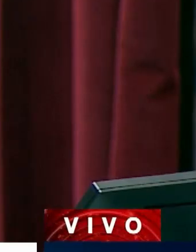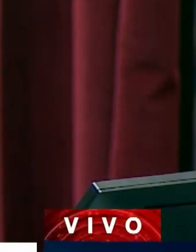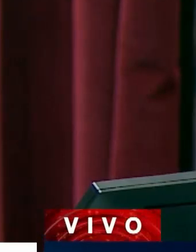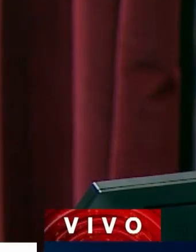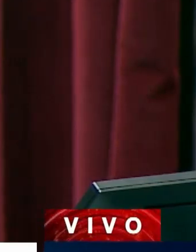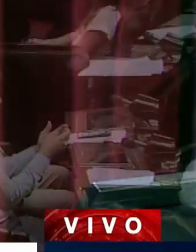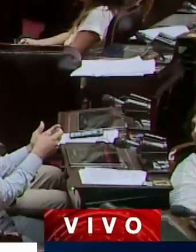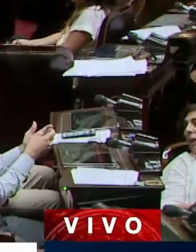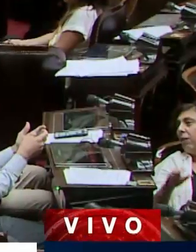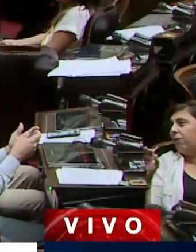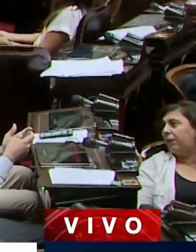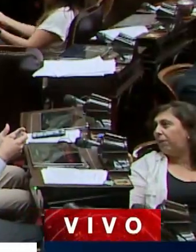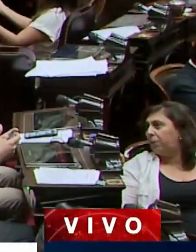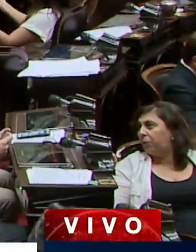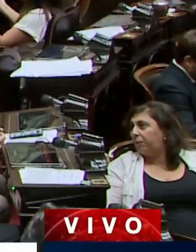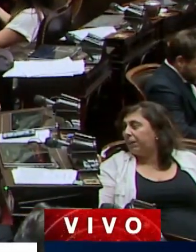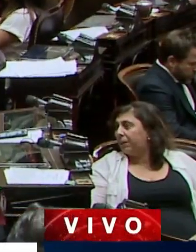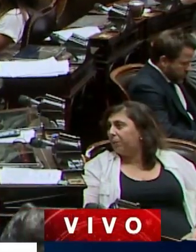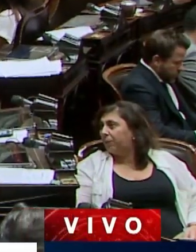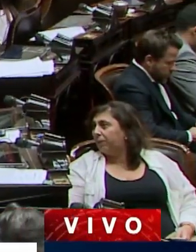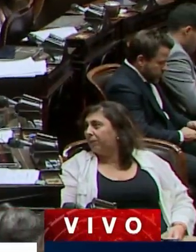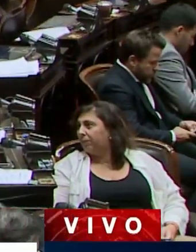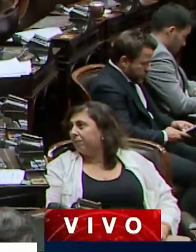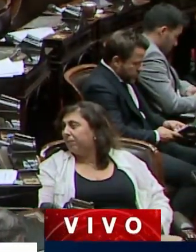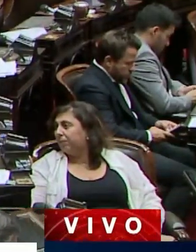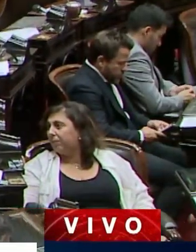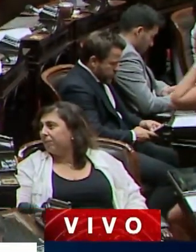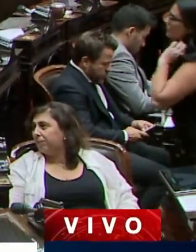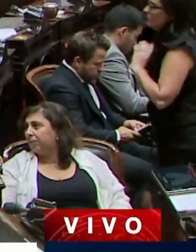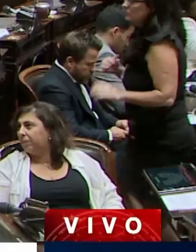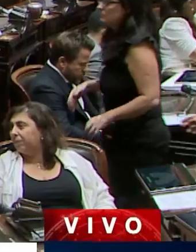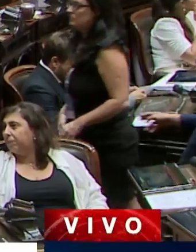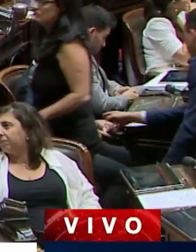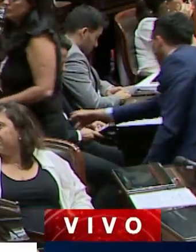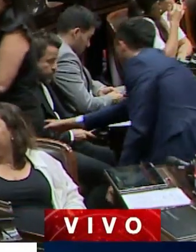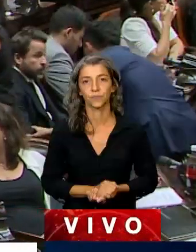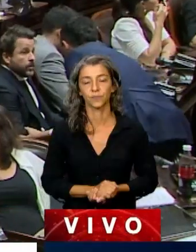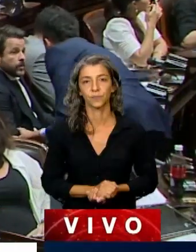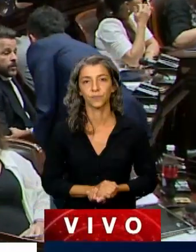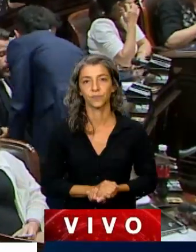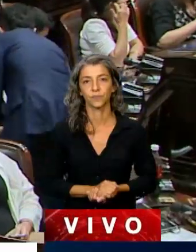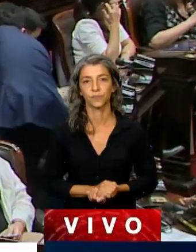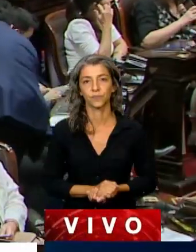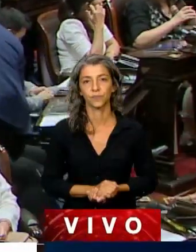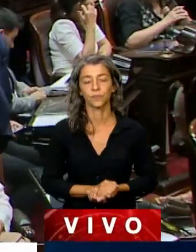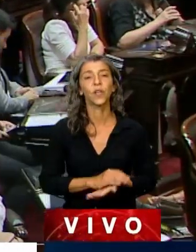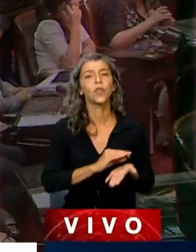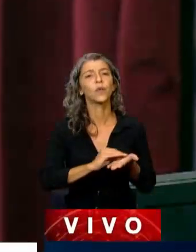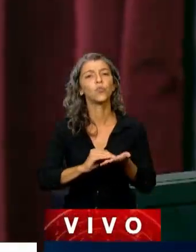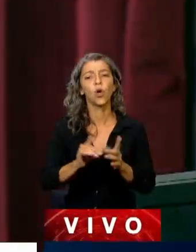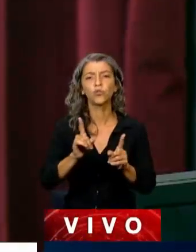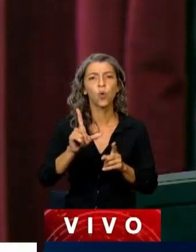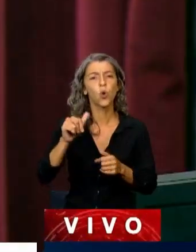Ponce. Carlos Ibrahim. Y Florencia Lampreave. No le toma.